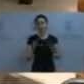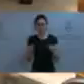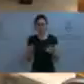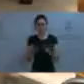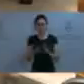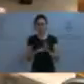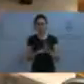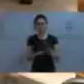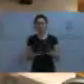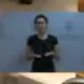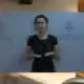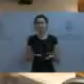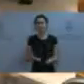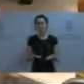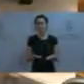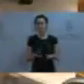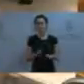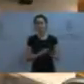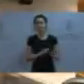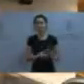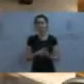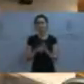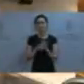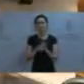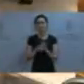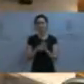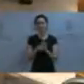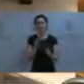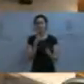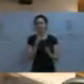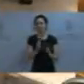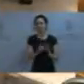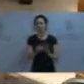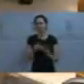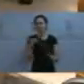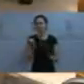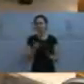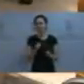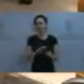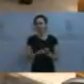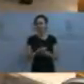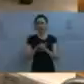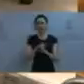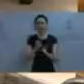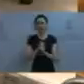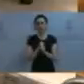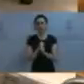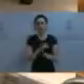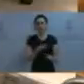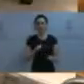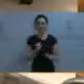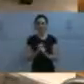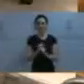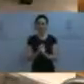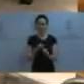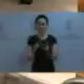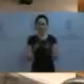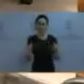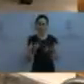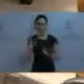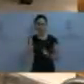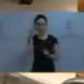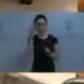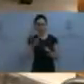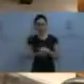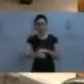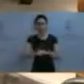ayuda, fundamentalmente relacionadas, le enumero rápidamente, con orientación para el empleo y el autoempleo, agencias